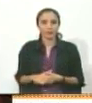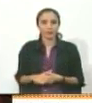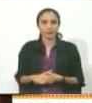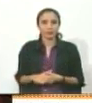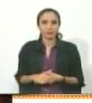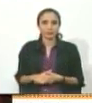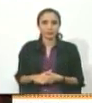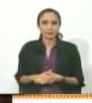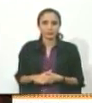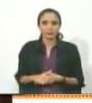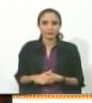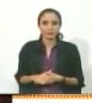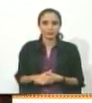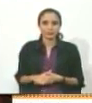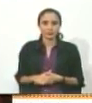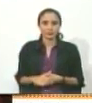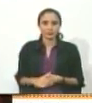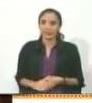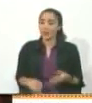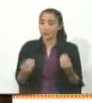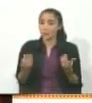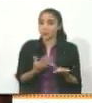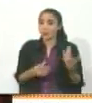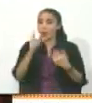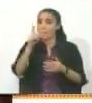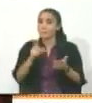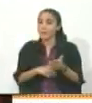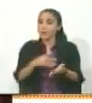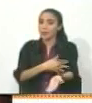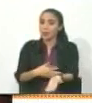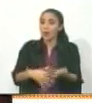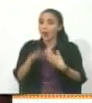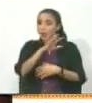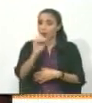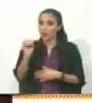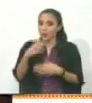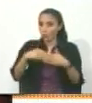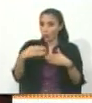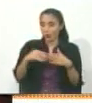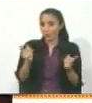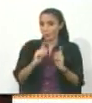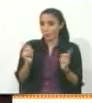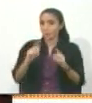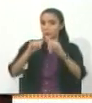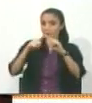Enrique, no son 1.000 millones, no son $500 como tú dices. No, papá, no, no, saca tu cuenta bien.